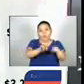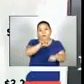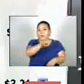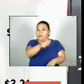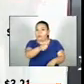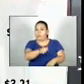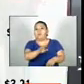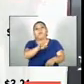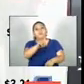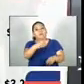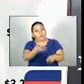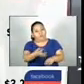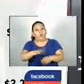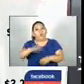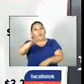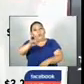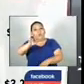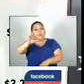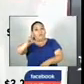$3.10, ahora cuesta